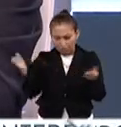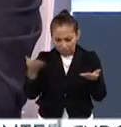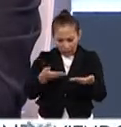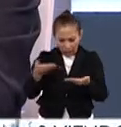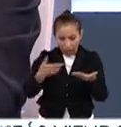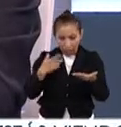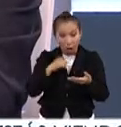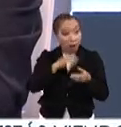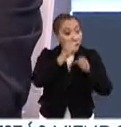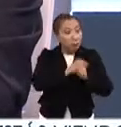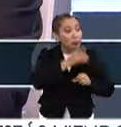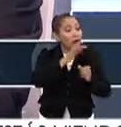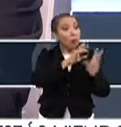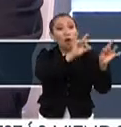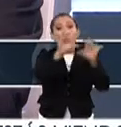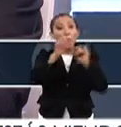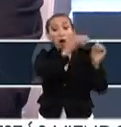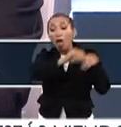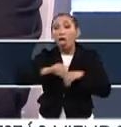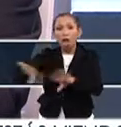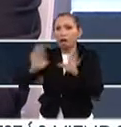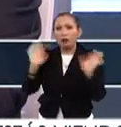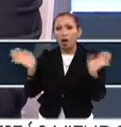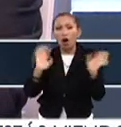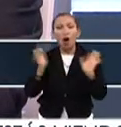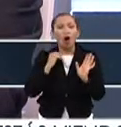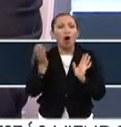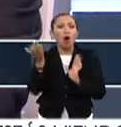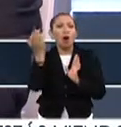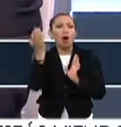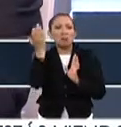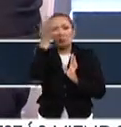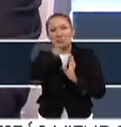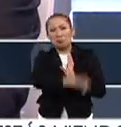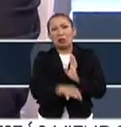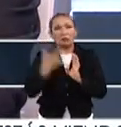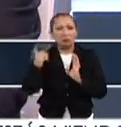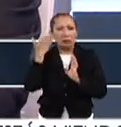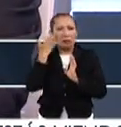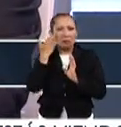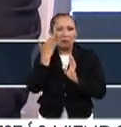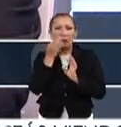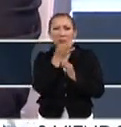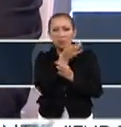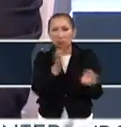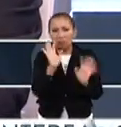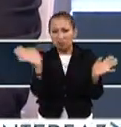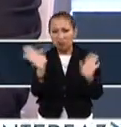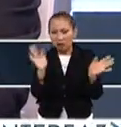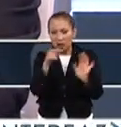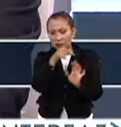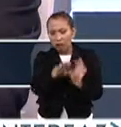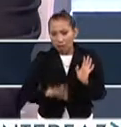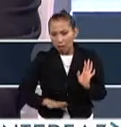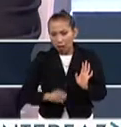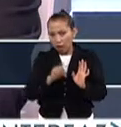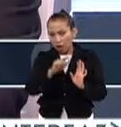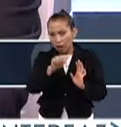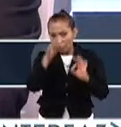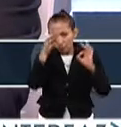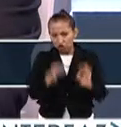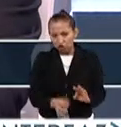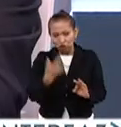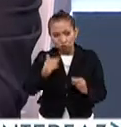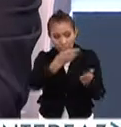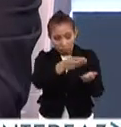no difundimos ningún rumor, ni fake news, ni nada por el estilo. En realidad es una de las características que tiene